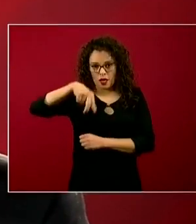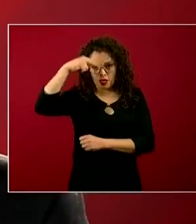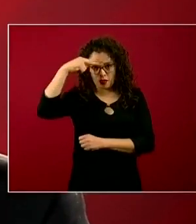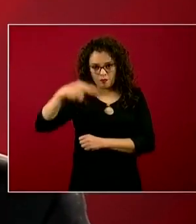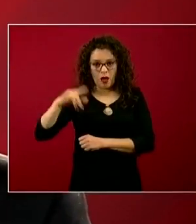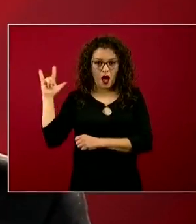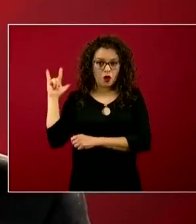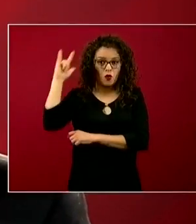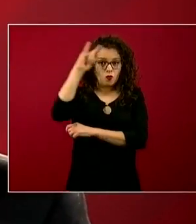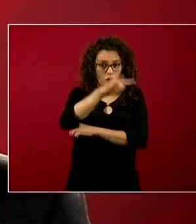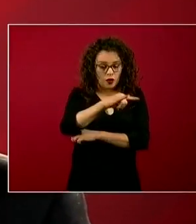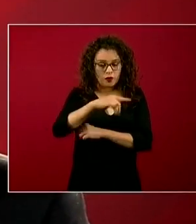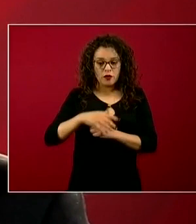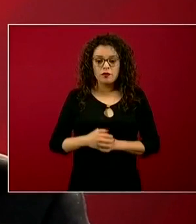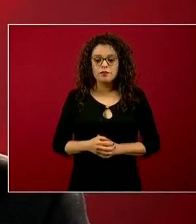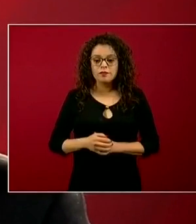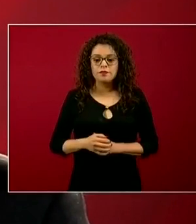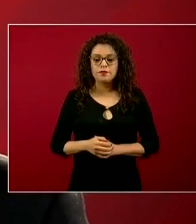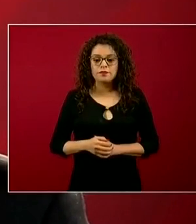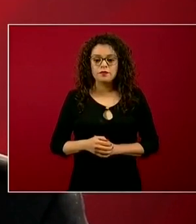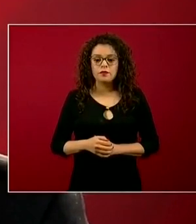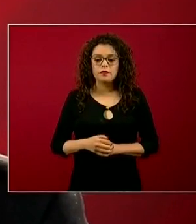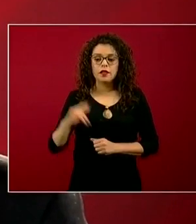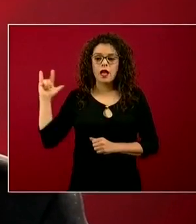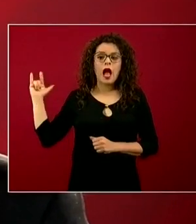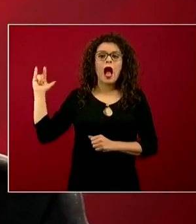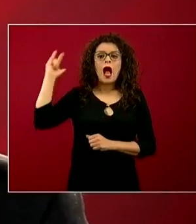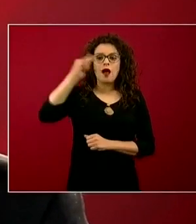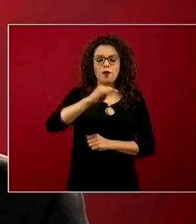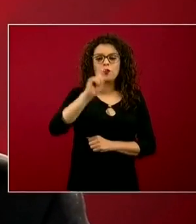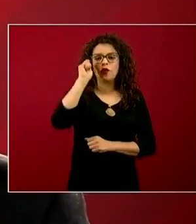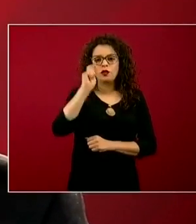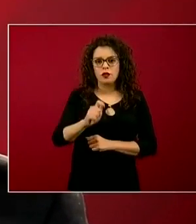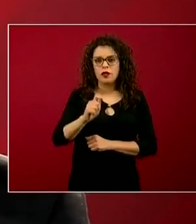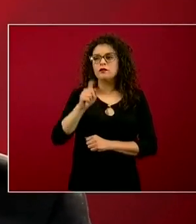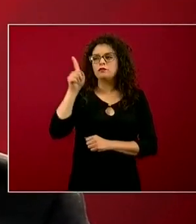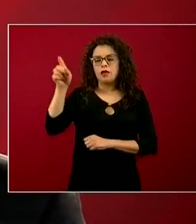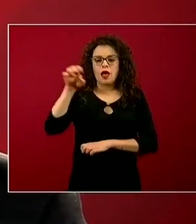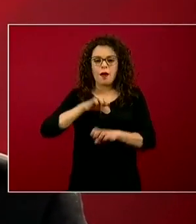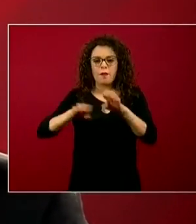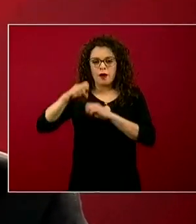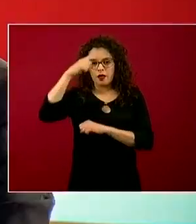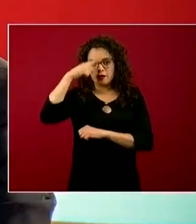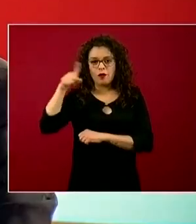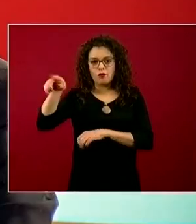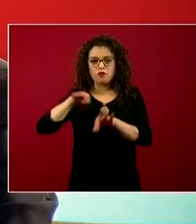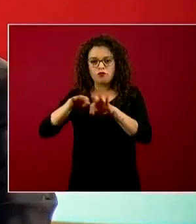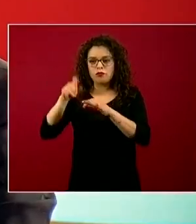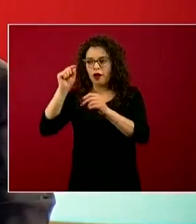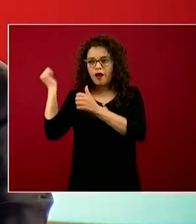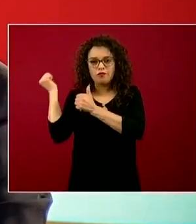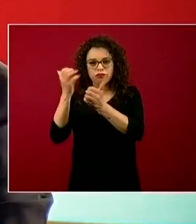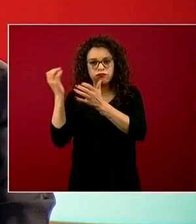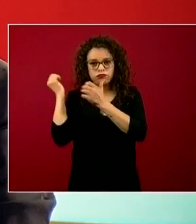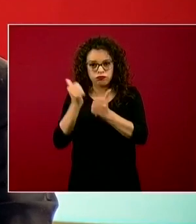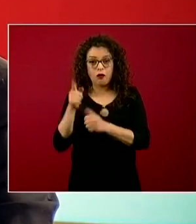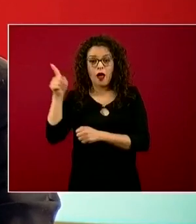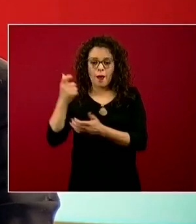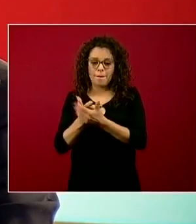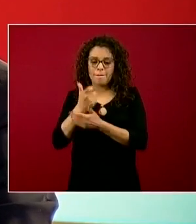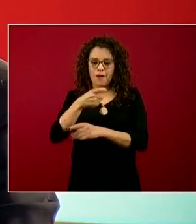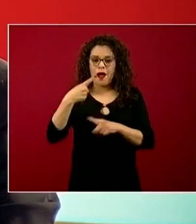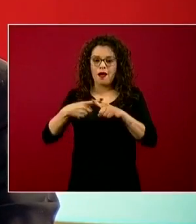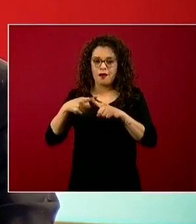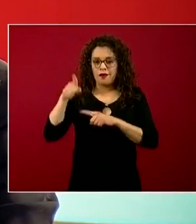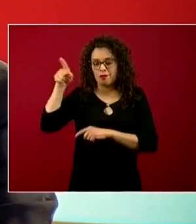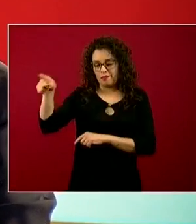llegarán en un avión de una empresa de mensajería que es la que directamente contrató pzifer para este envío y que está